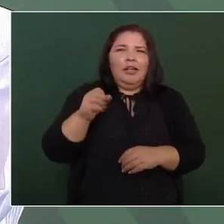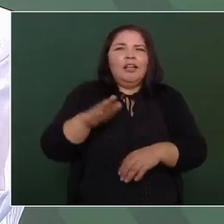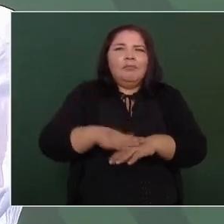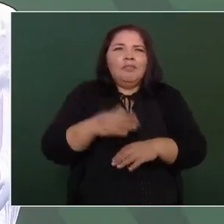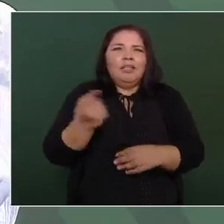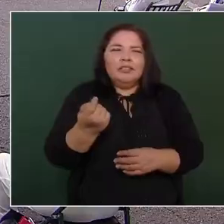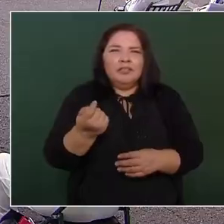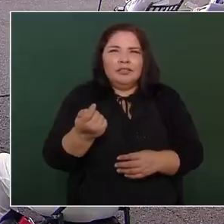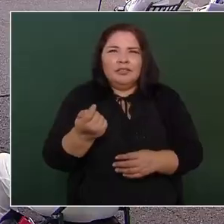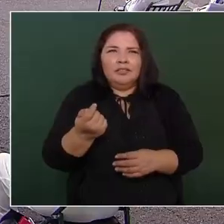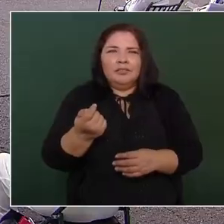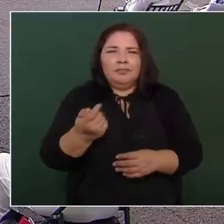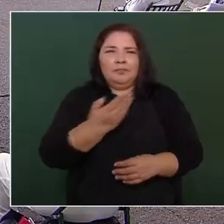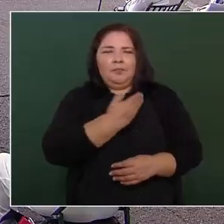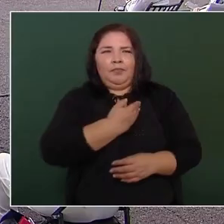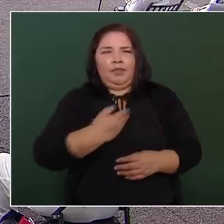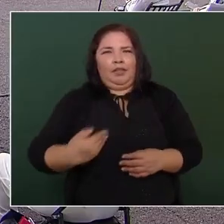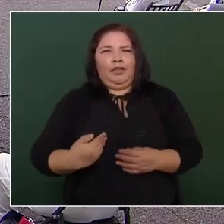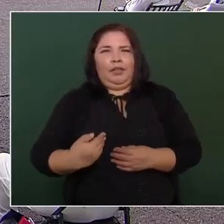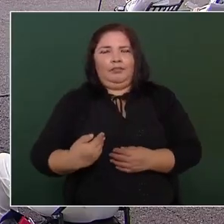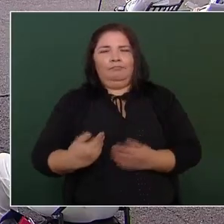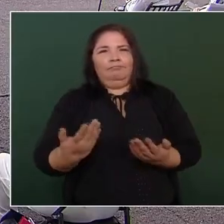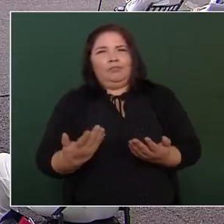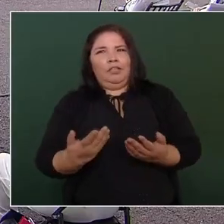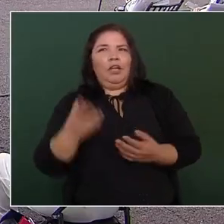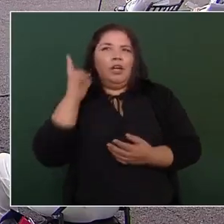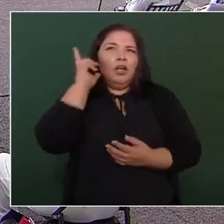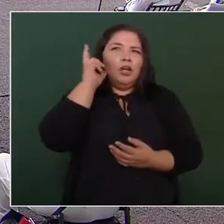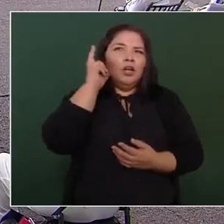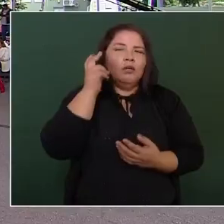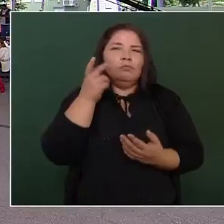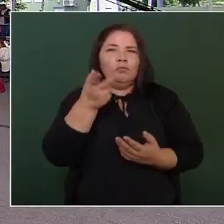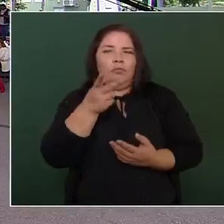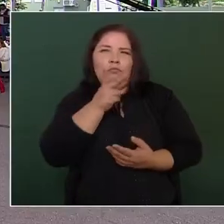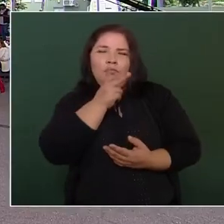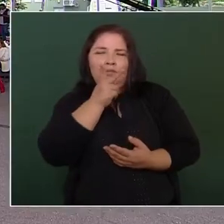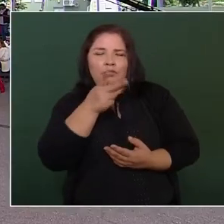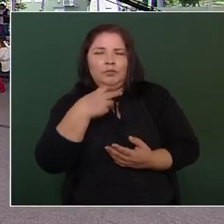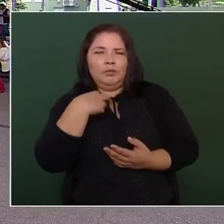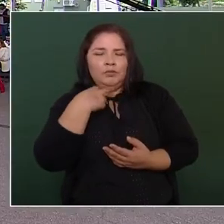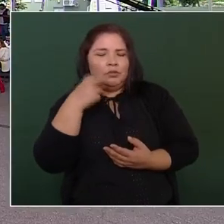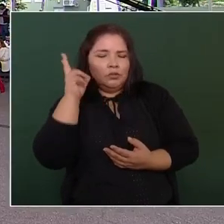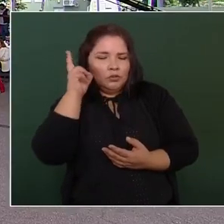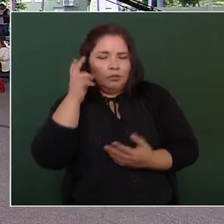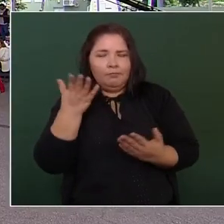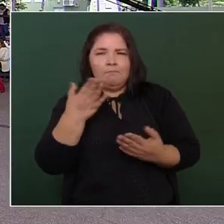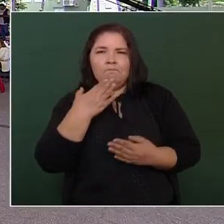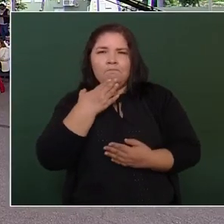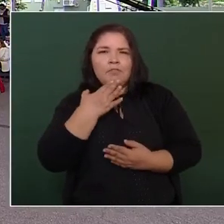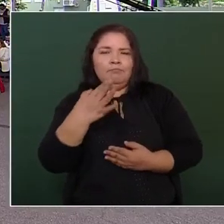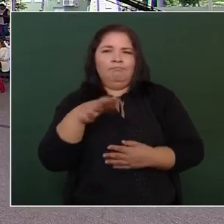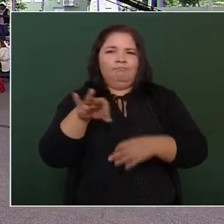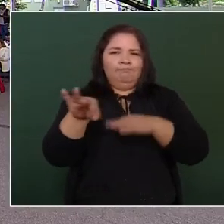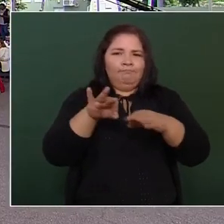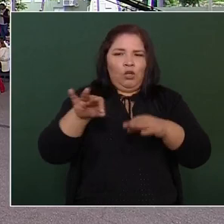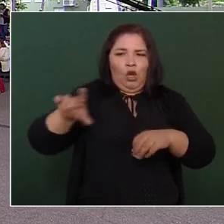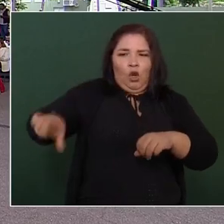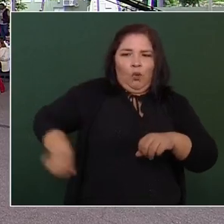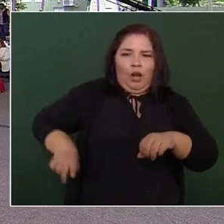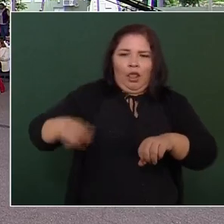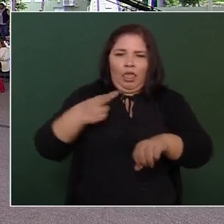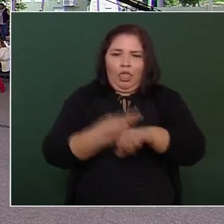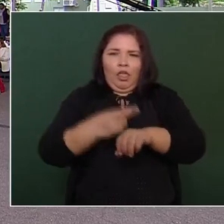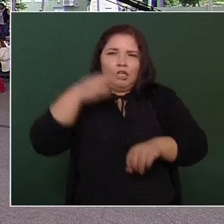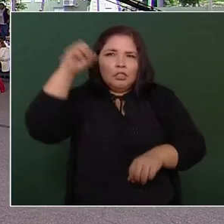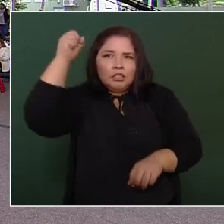más? Presidente, es lo que estaba escuchando, lo que son sus palabras. Un buen trabajo está haciendo el gobernador de Sinaloa,